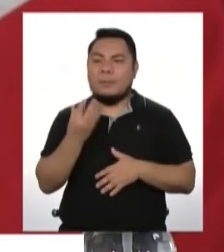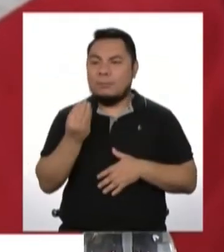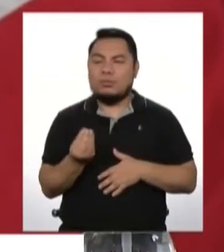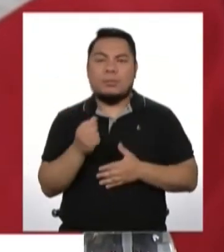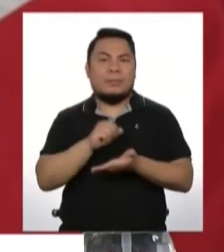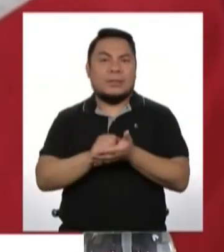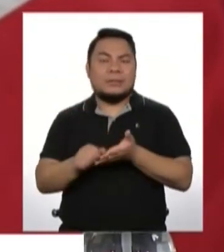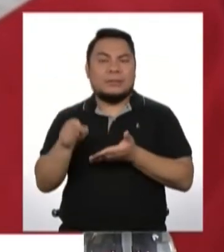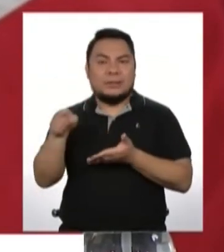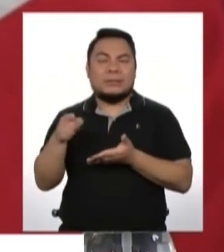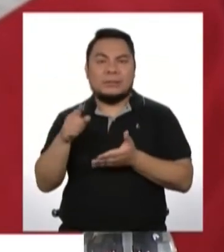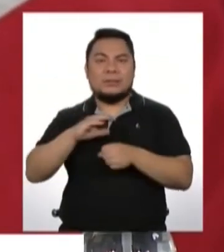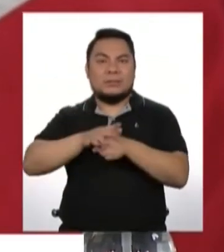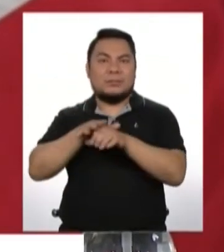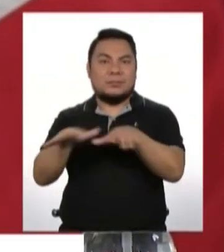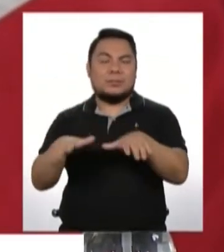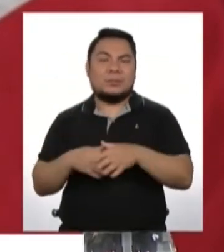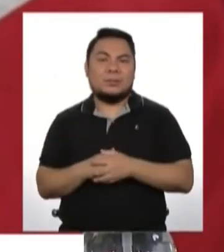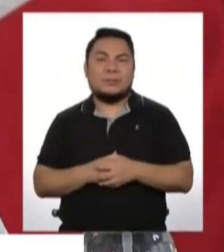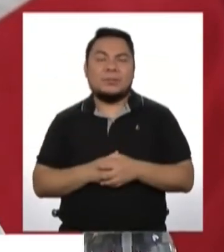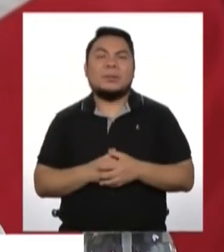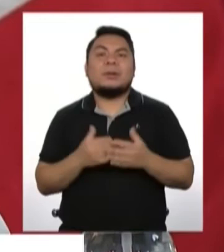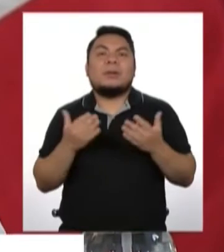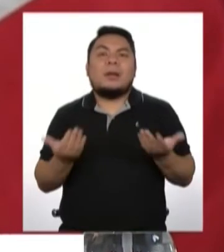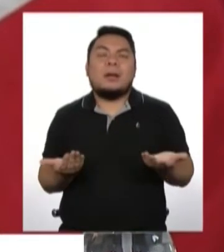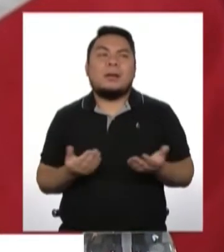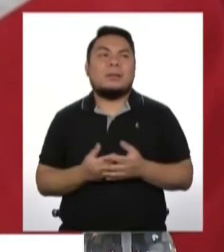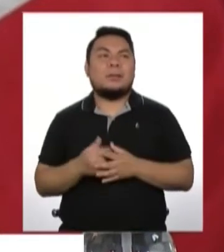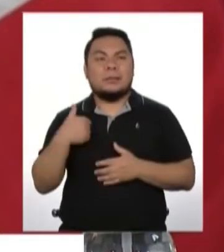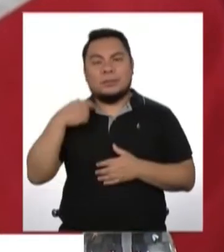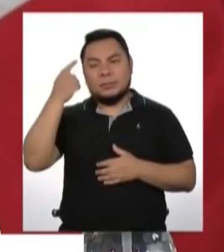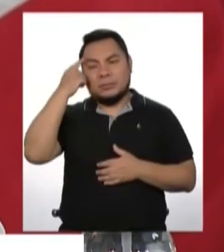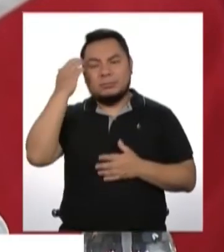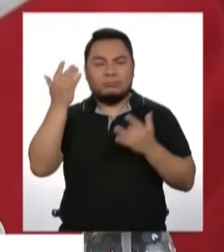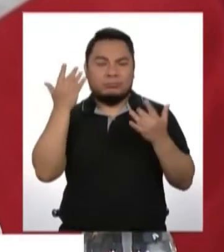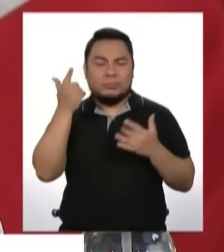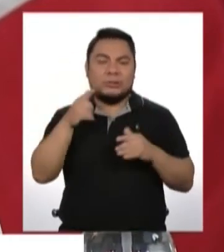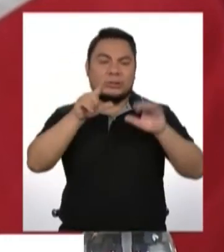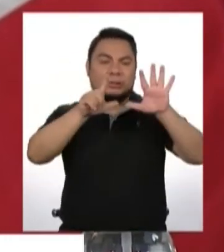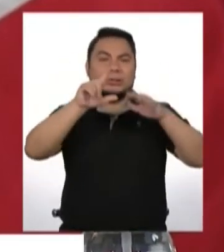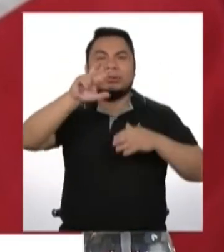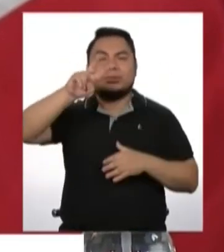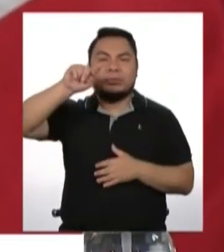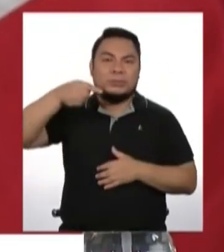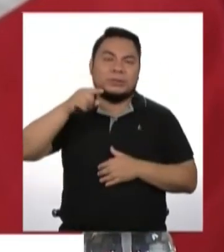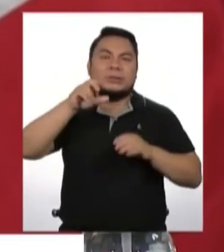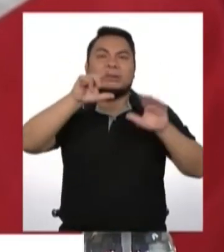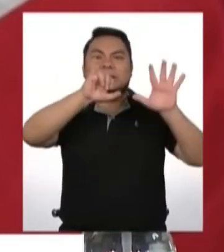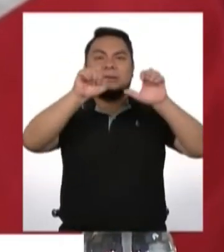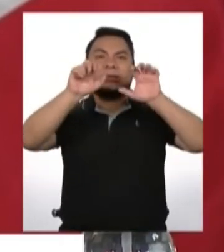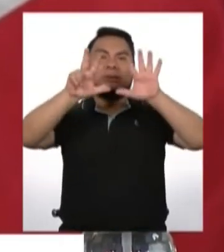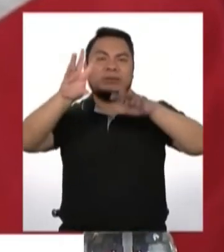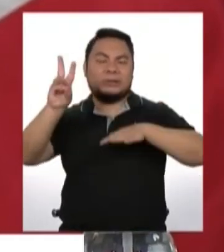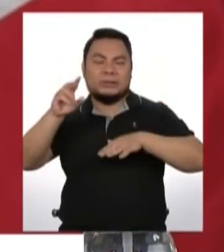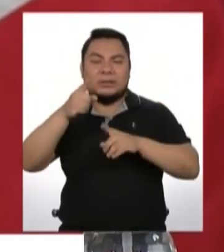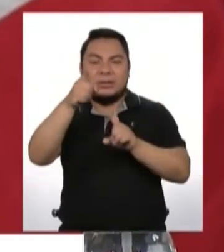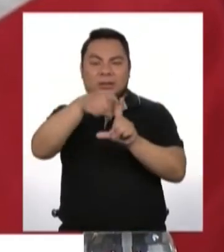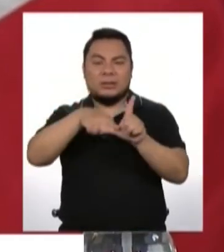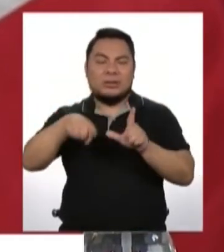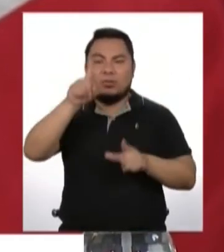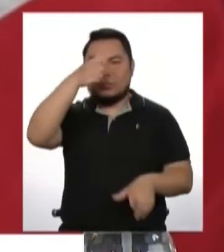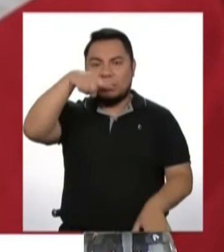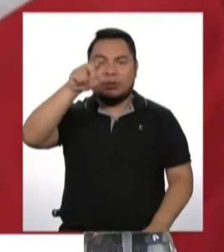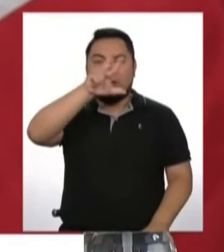está afectando a toda la humanidad. Y entonces uno hace una división simple, 72,636, entre